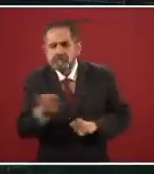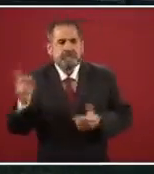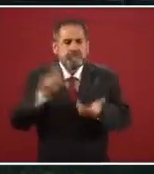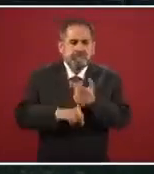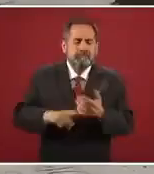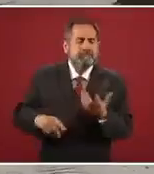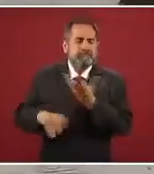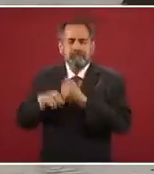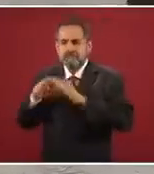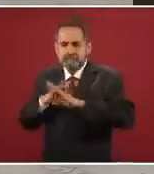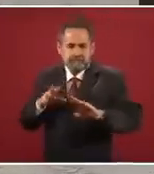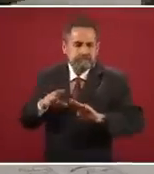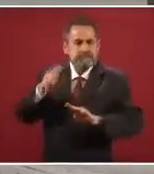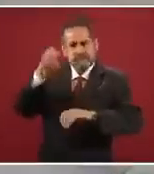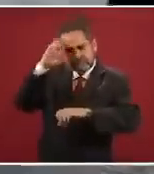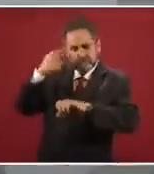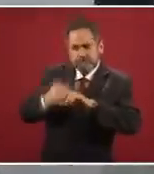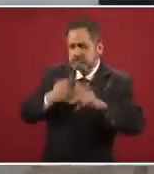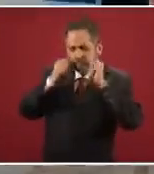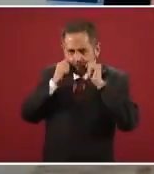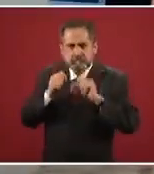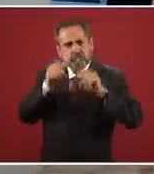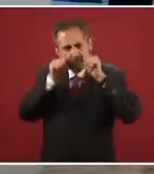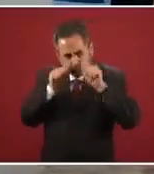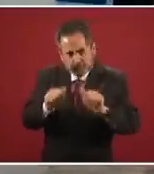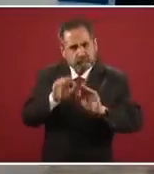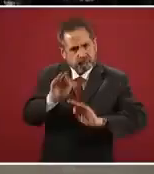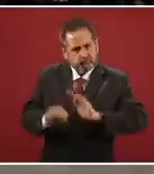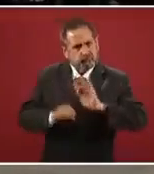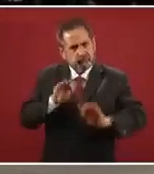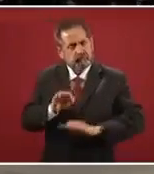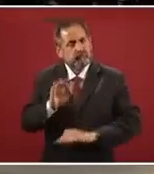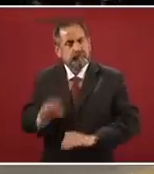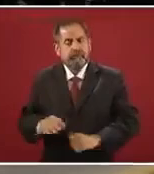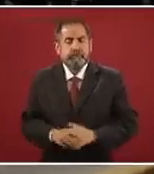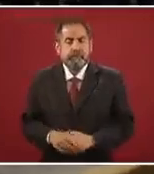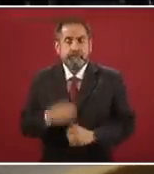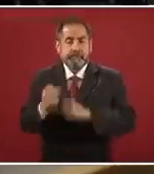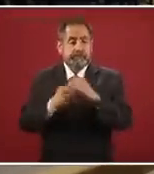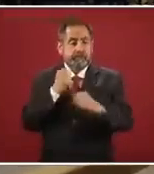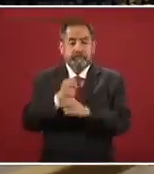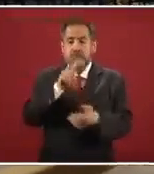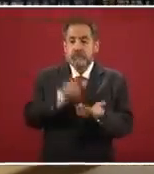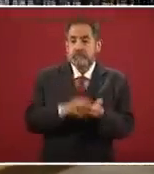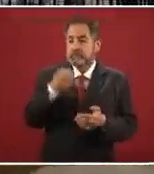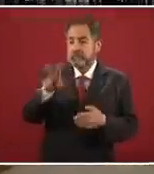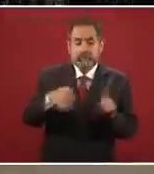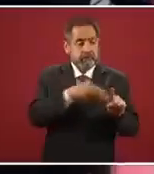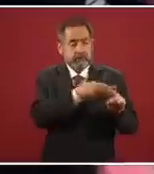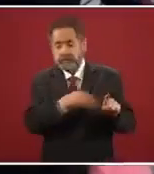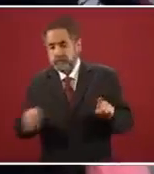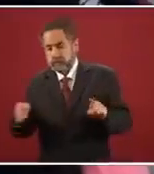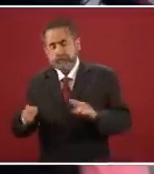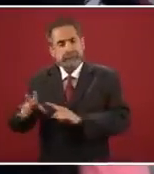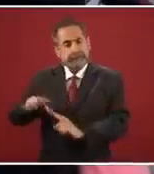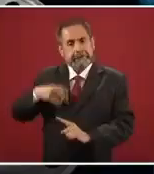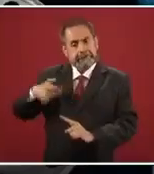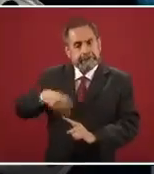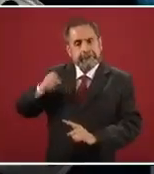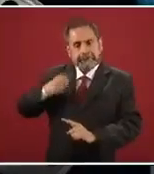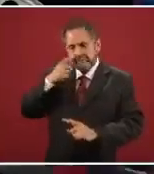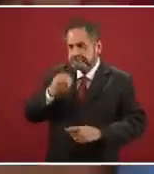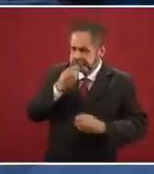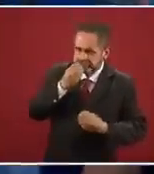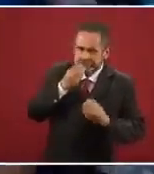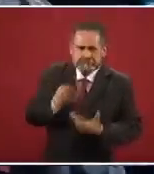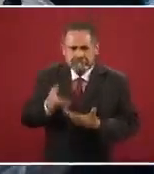mexicanos y extranjeros sin importar su situación migratoria. Durante 2019 y luego de un esfuerzo sin precedentes para dar